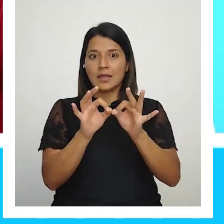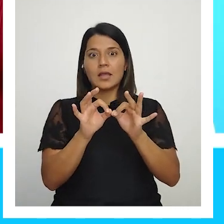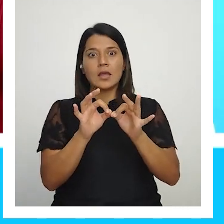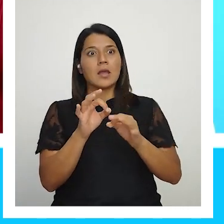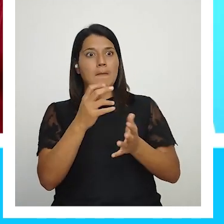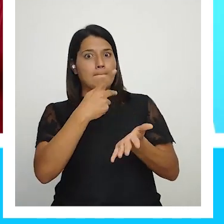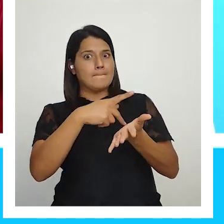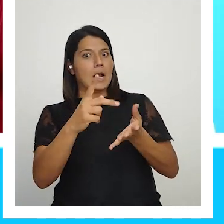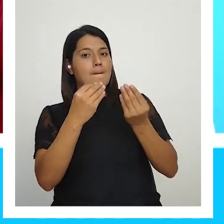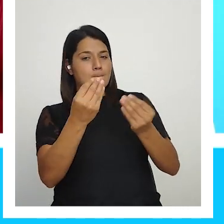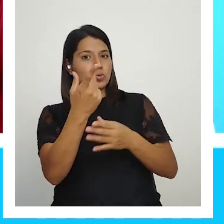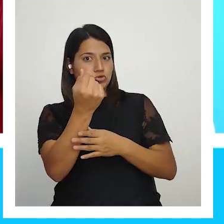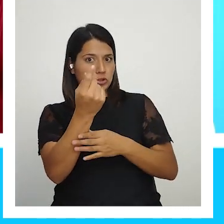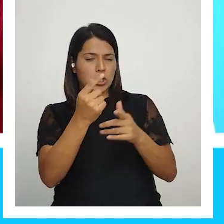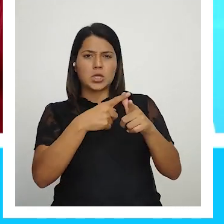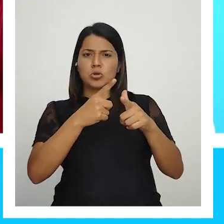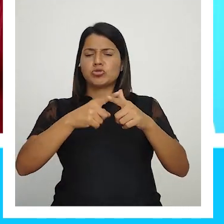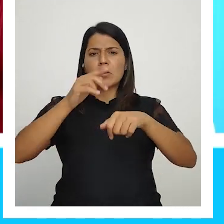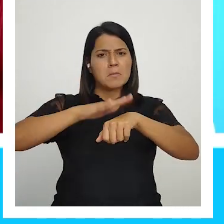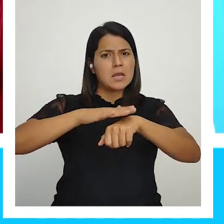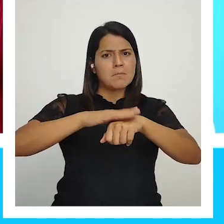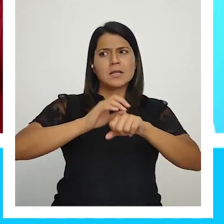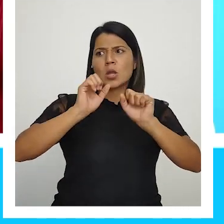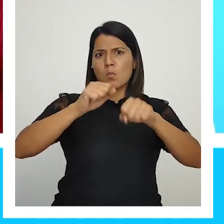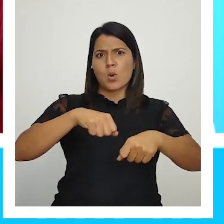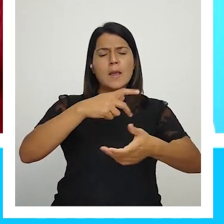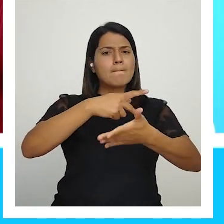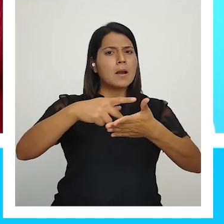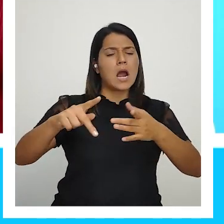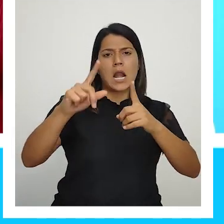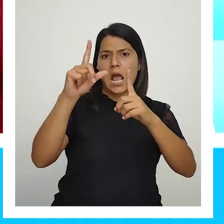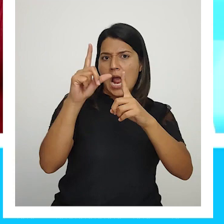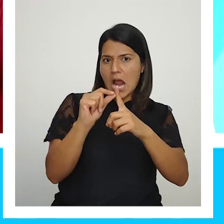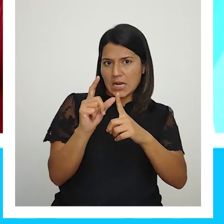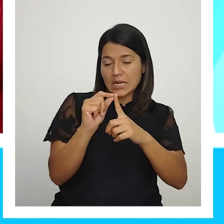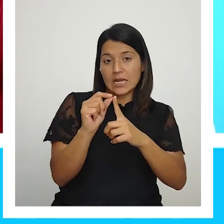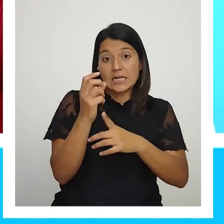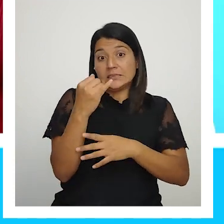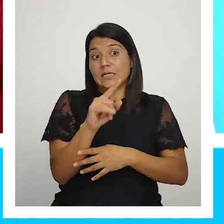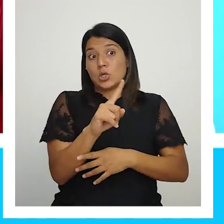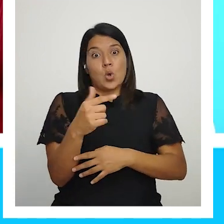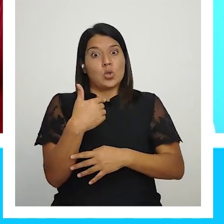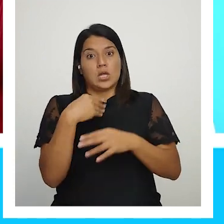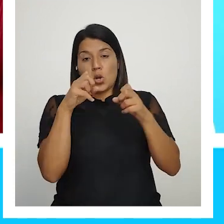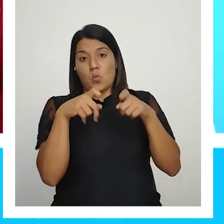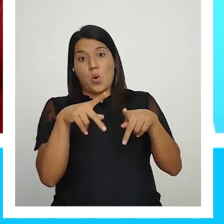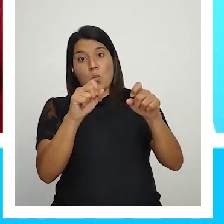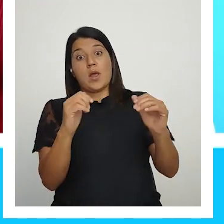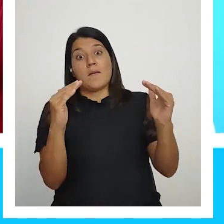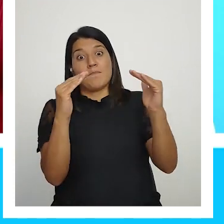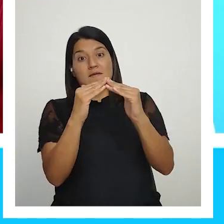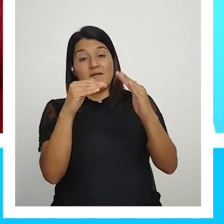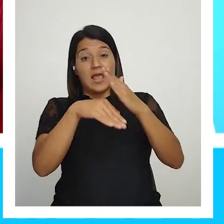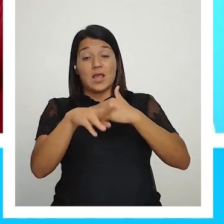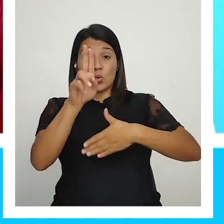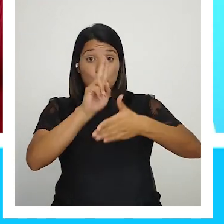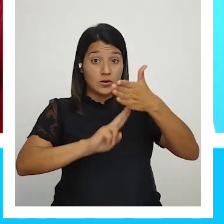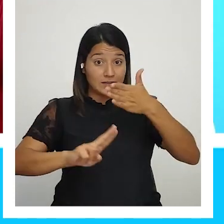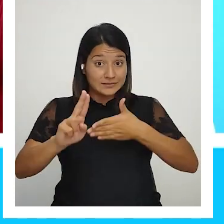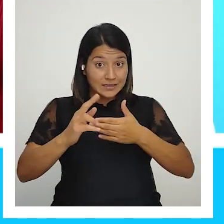les permite incluso, por ejemplo, hacerle frente a gastos de arrendamiento en caso que no tengan la oportunidad de vivir en el campus